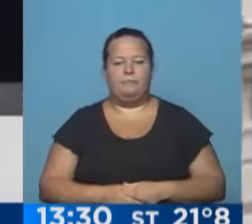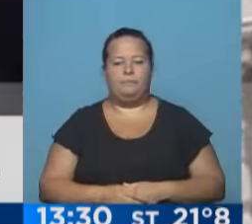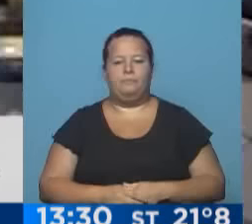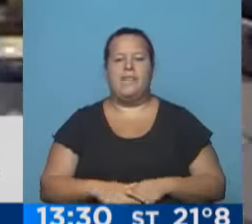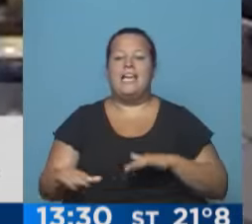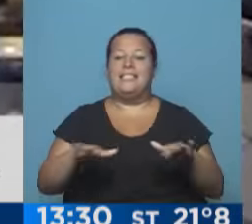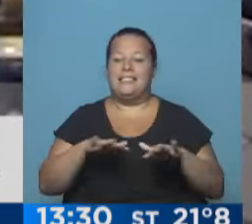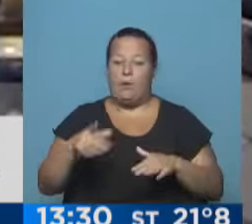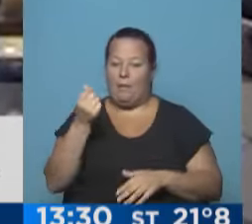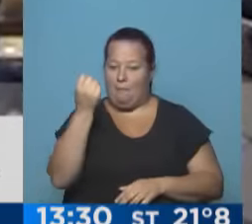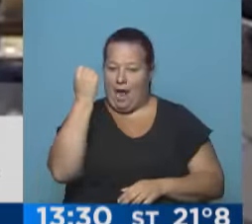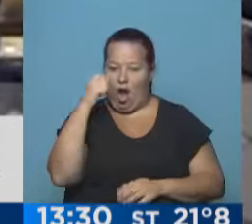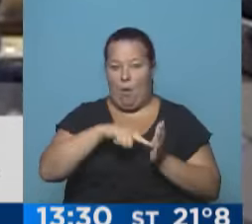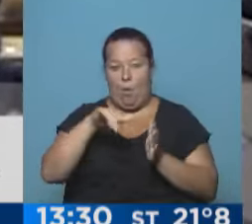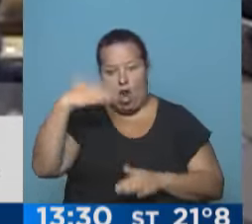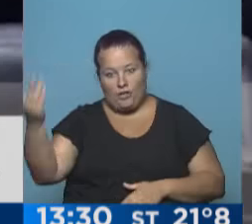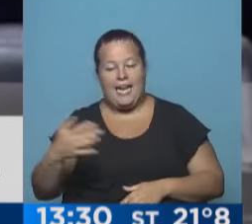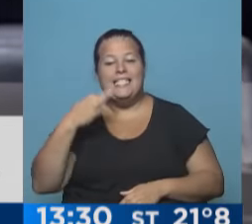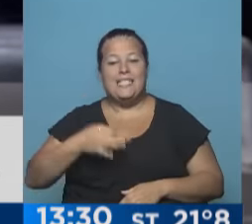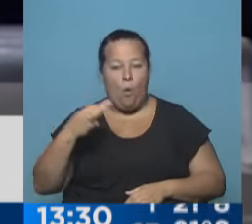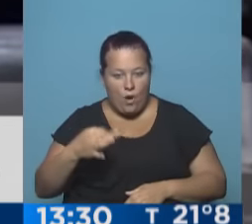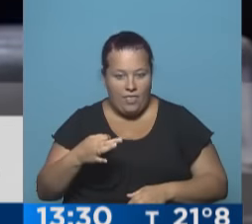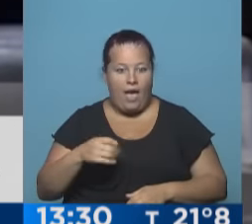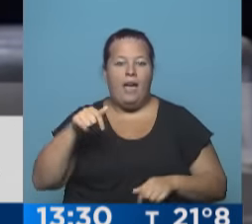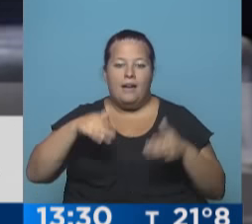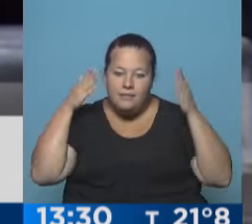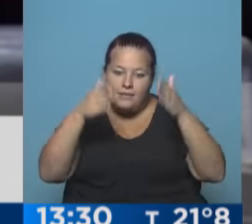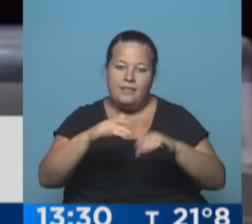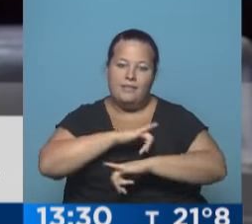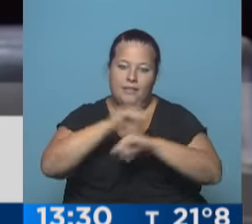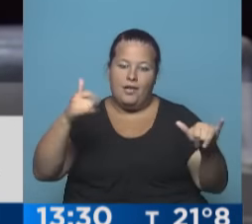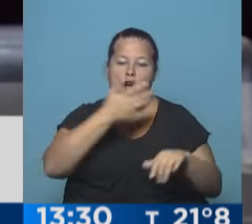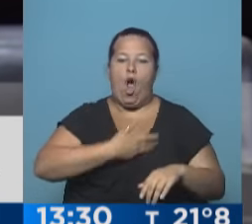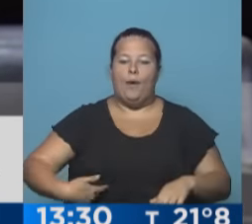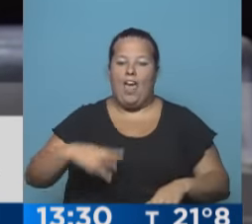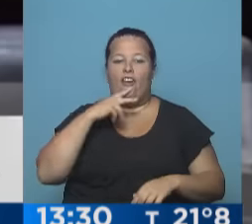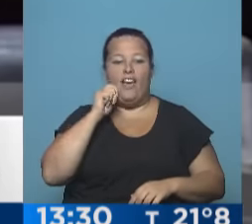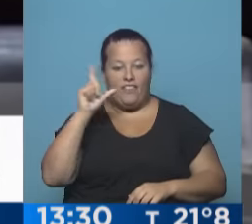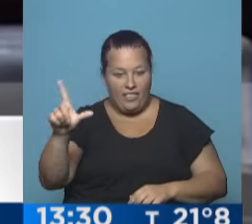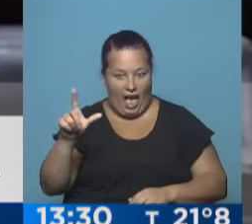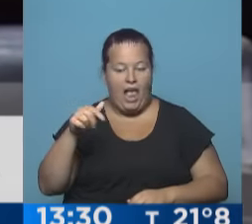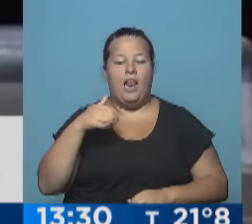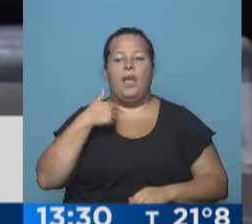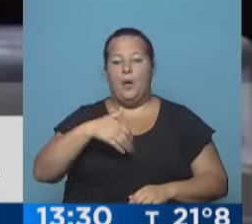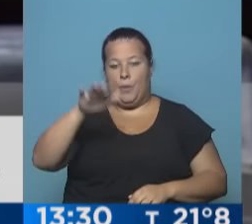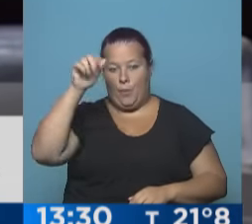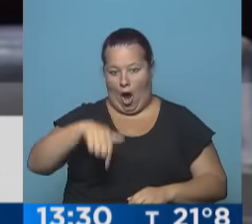La situación de las finanzas bonaerenses y la seguridad serán los ejes del mensaje que la gobernadora María Eugenia Vidal